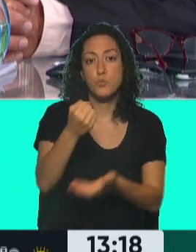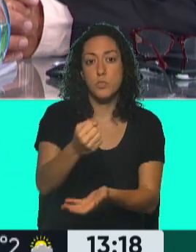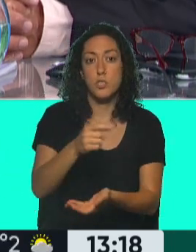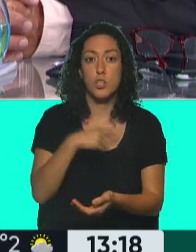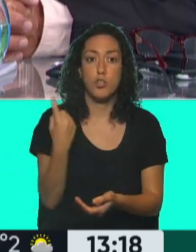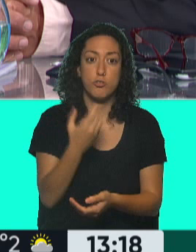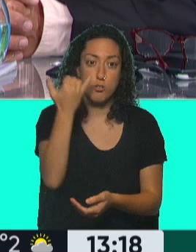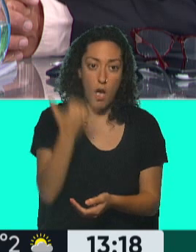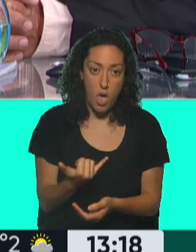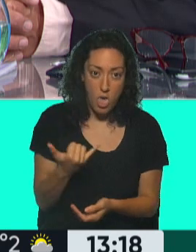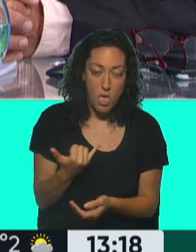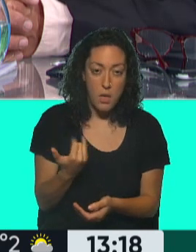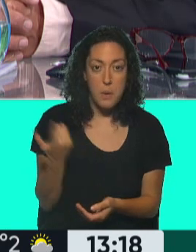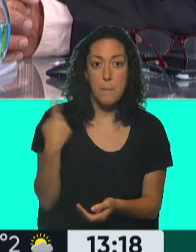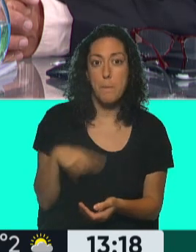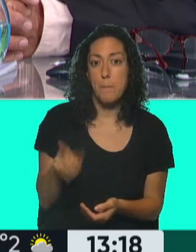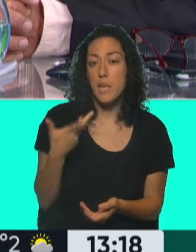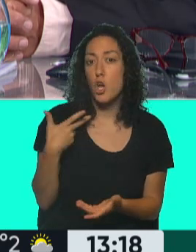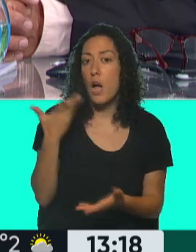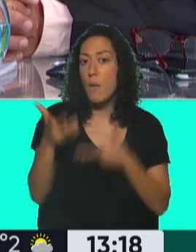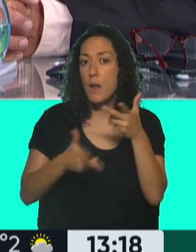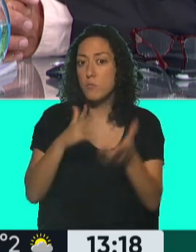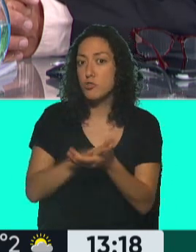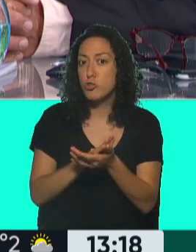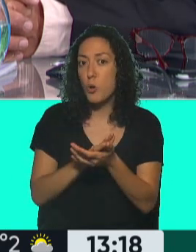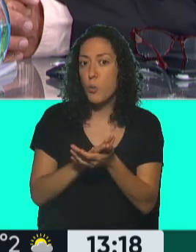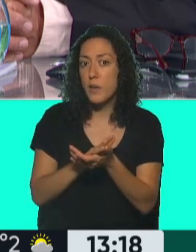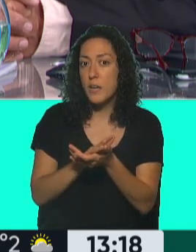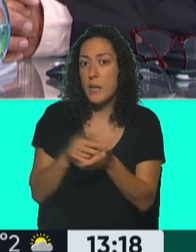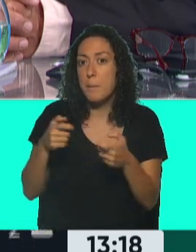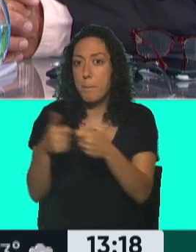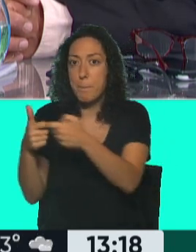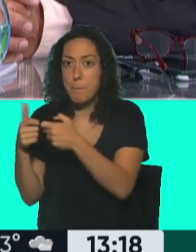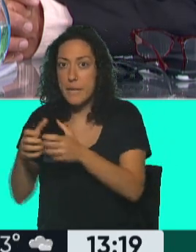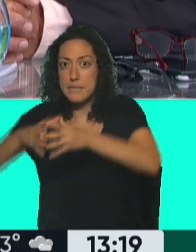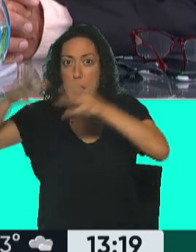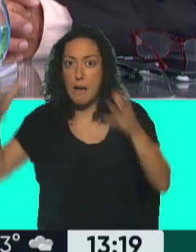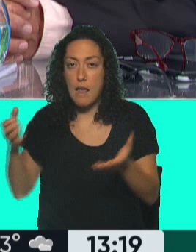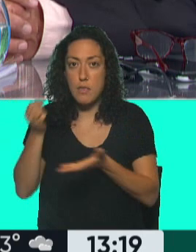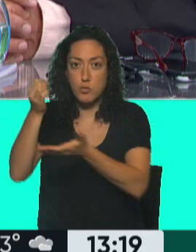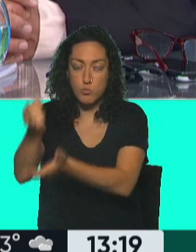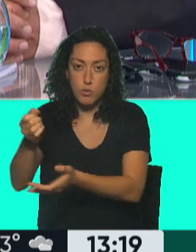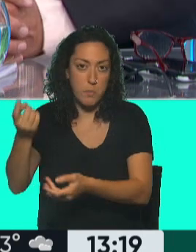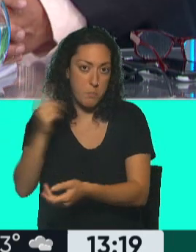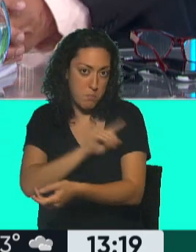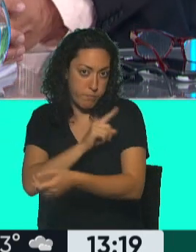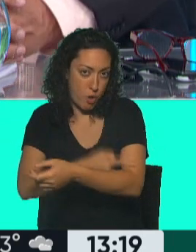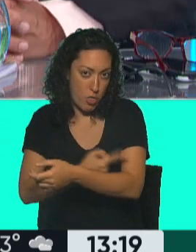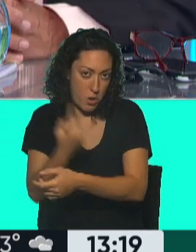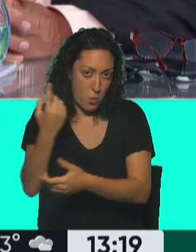los usuarios pero no es habitual que hablemos de los subsidios las grandes empresas que además son monopólicas